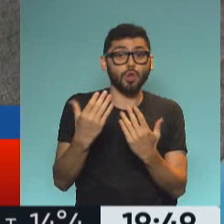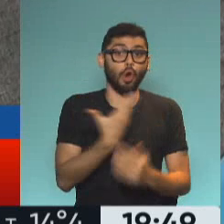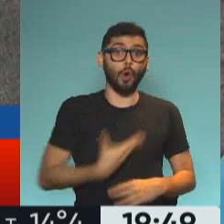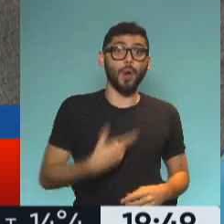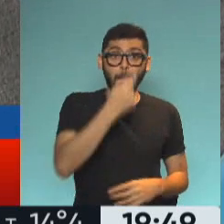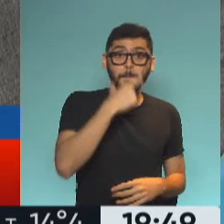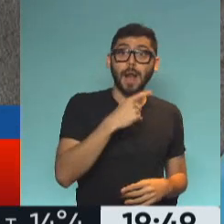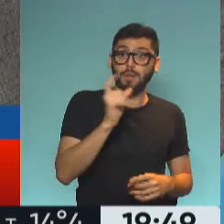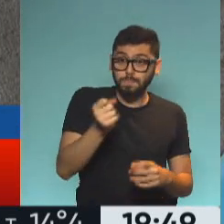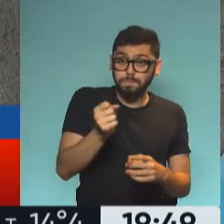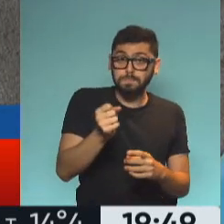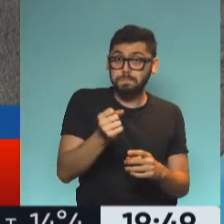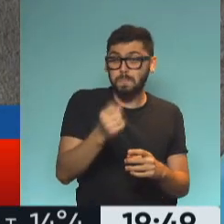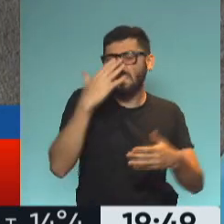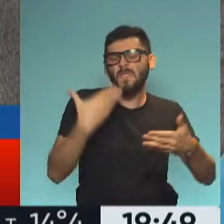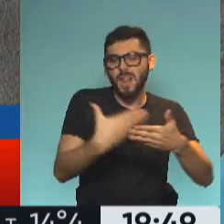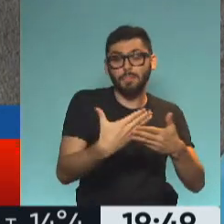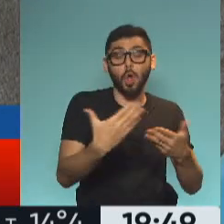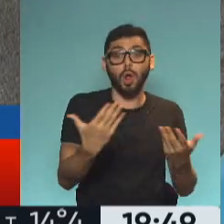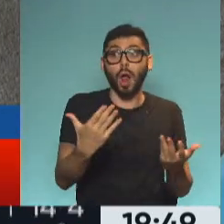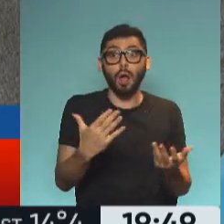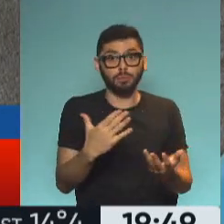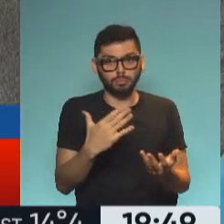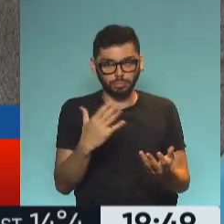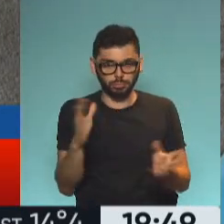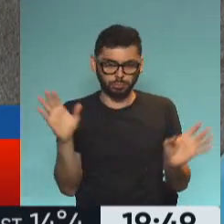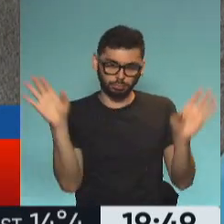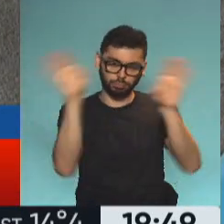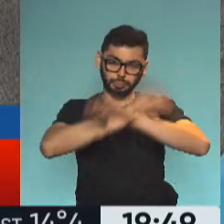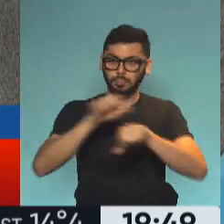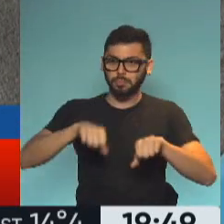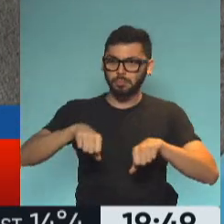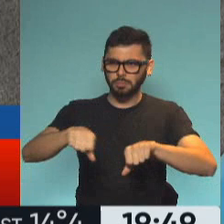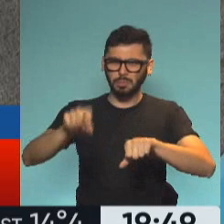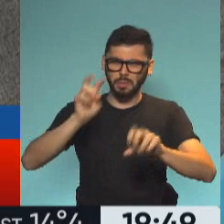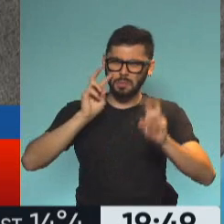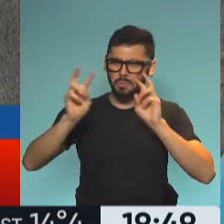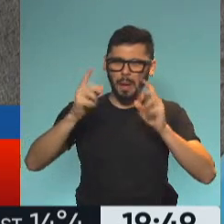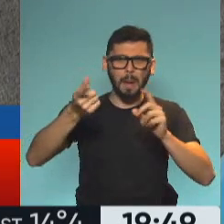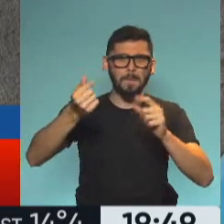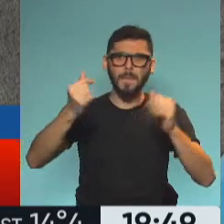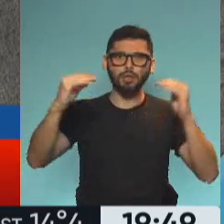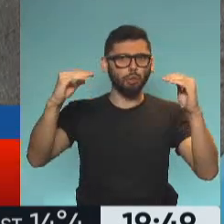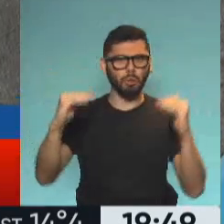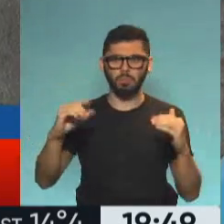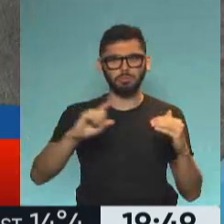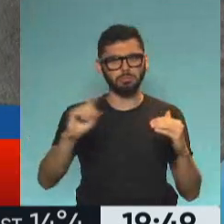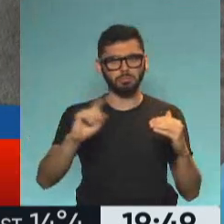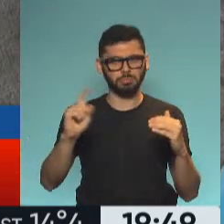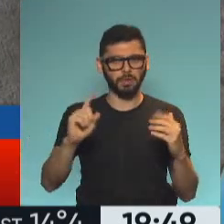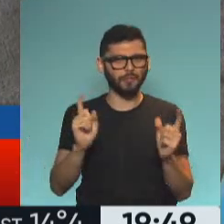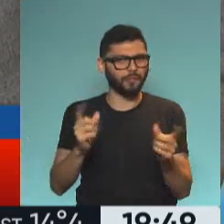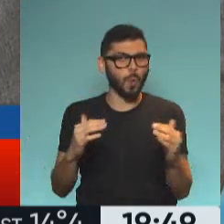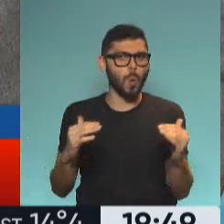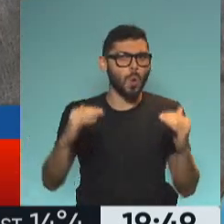Macri también se hizo y lamentablemente los resultados no eran óptimos en las góndolas porque los precios no se notaban que hubieran bajado demasiado.